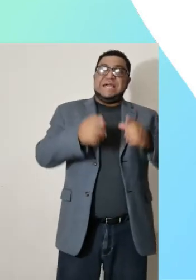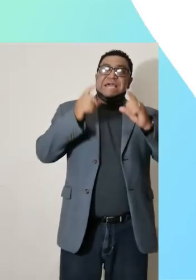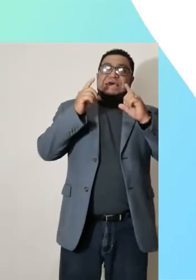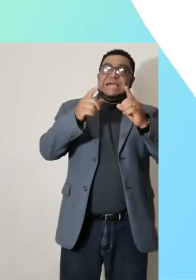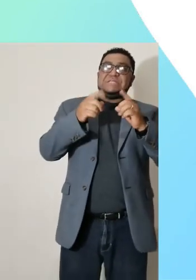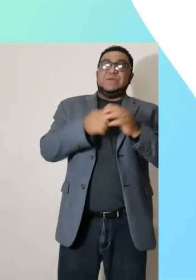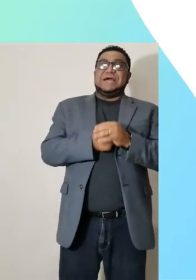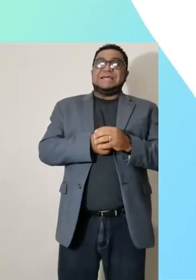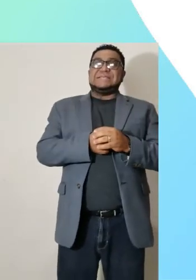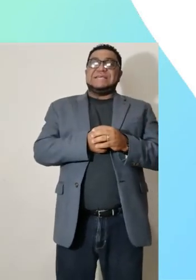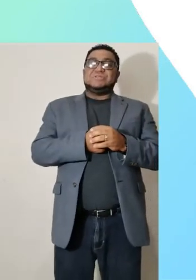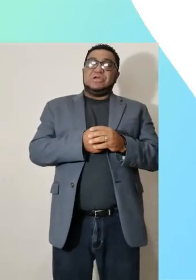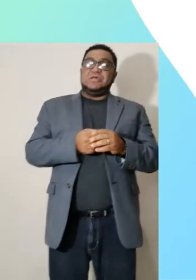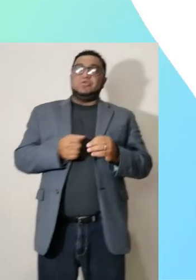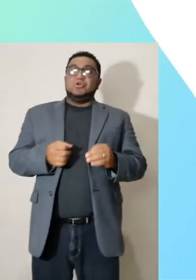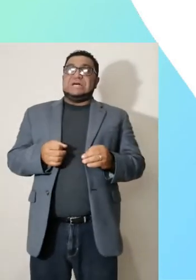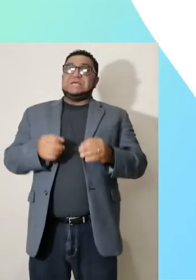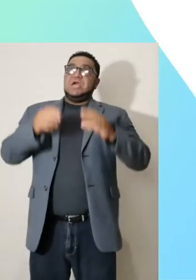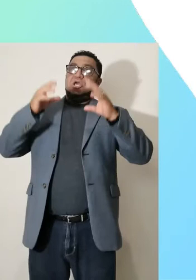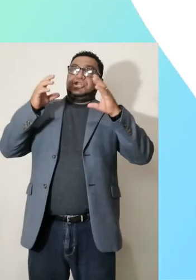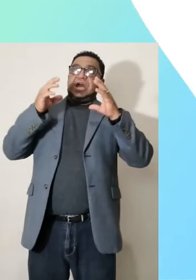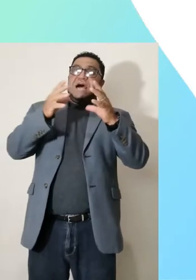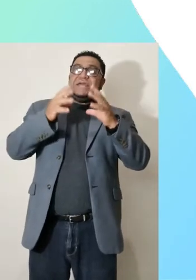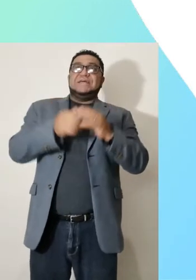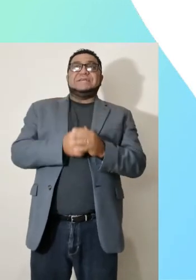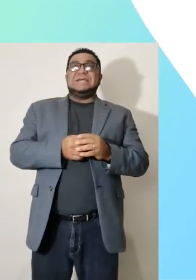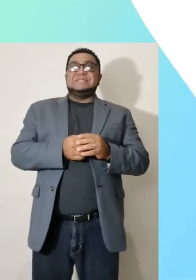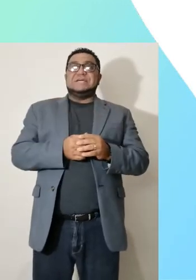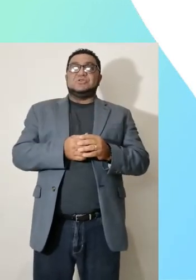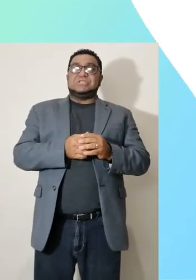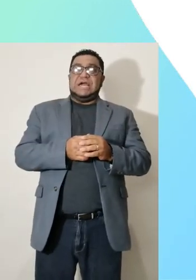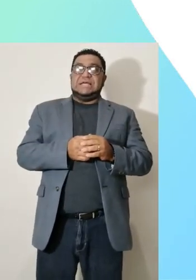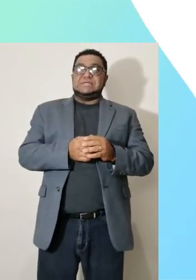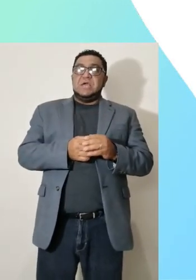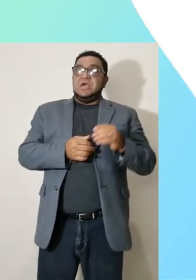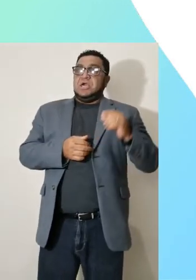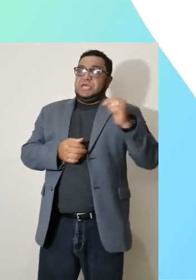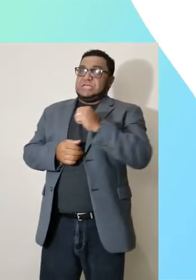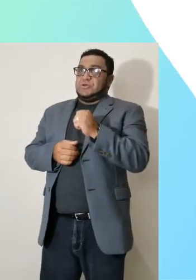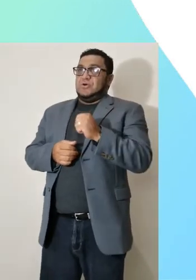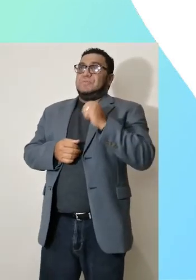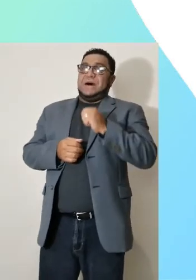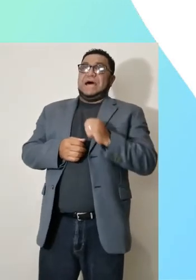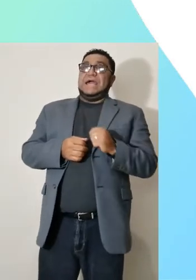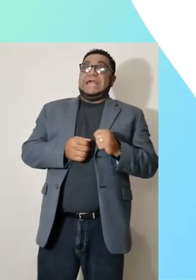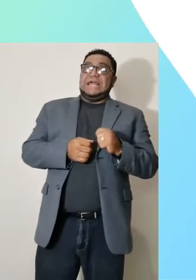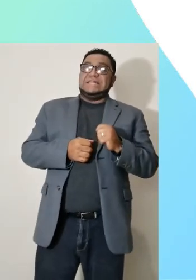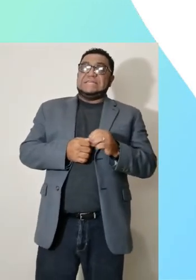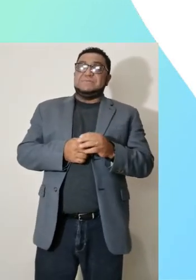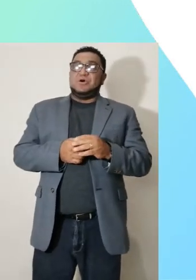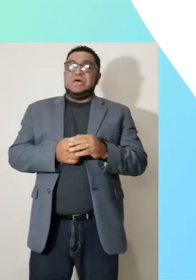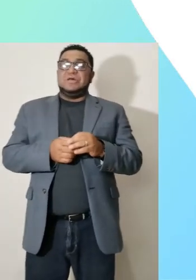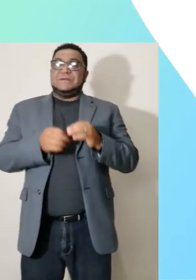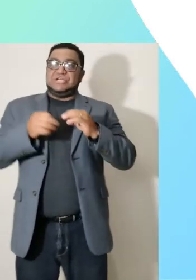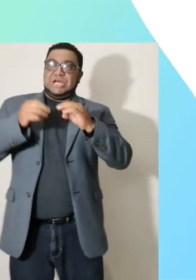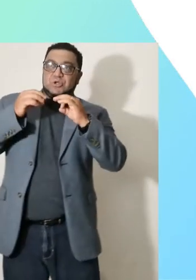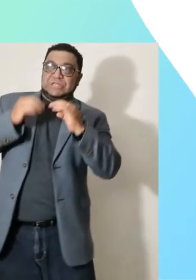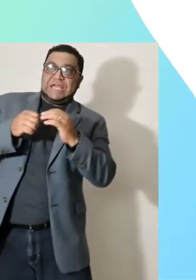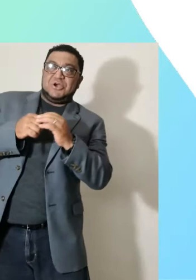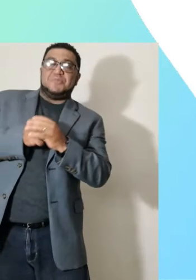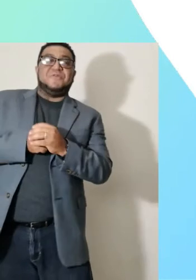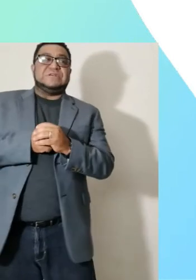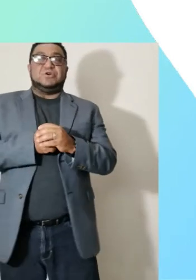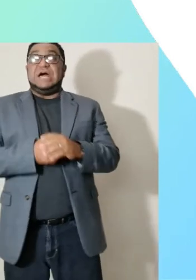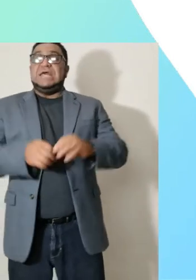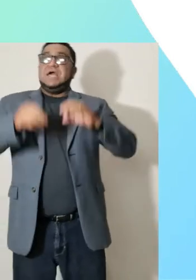y esto es la clase de historia de honduras del área de las ciencias sociales y esto para este décimo grado del bachillerato